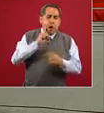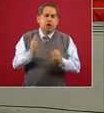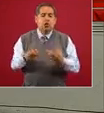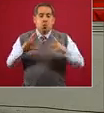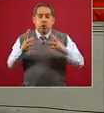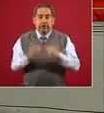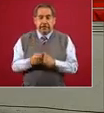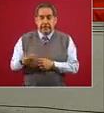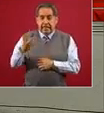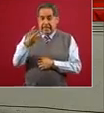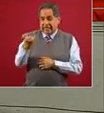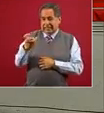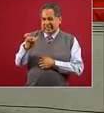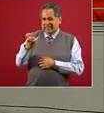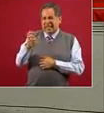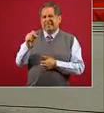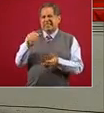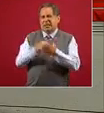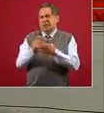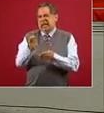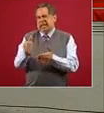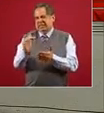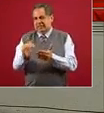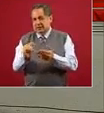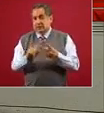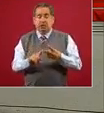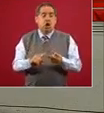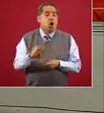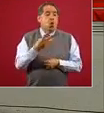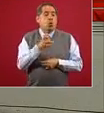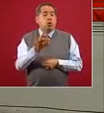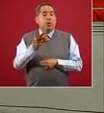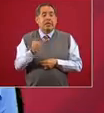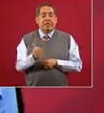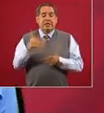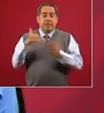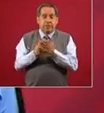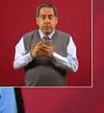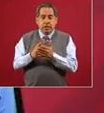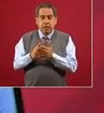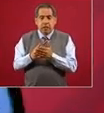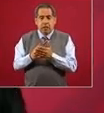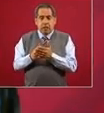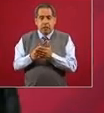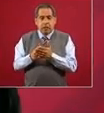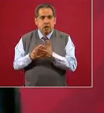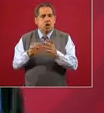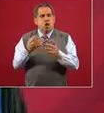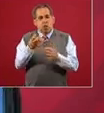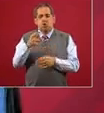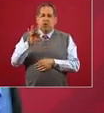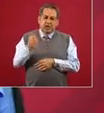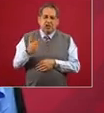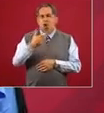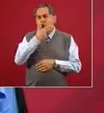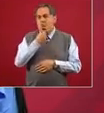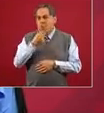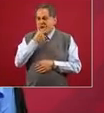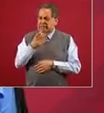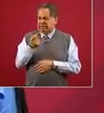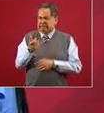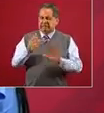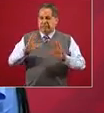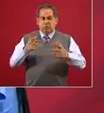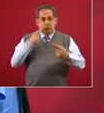a 360,000 y 446,000 mujeres y 446,000